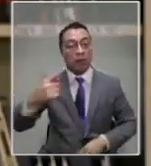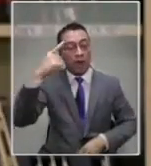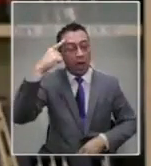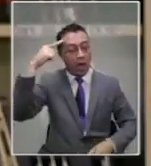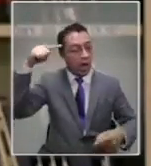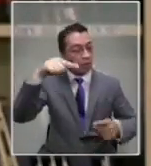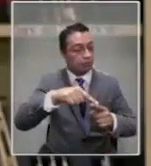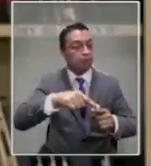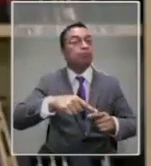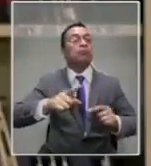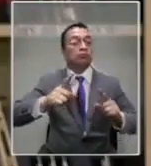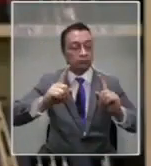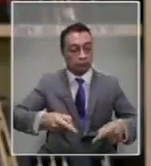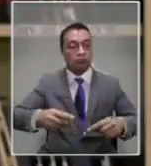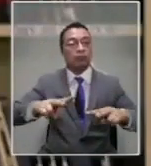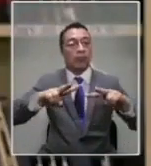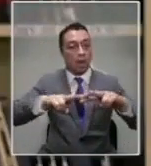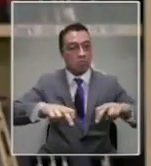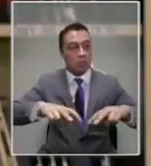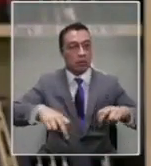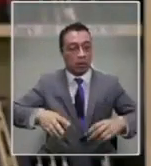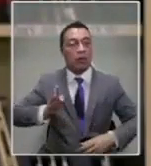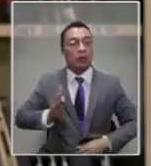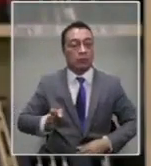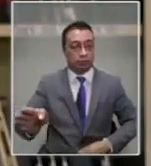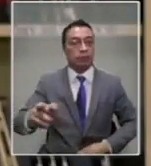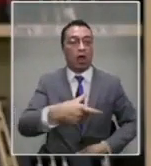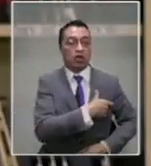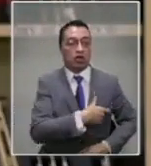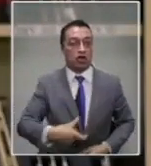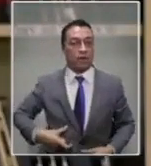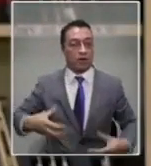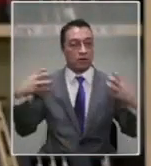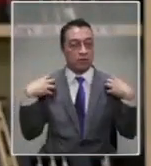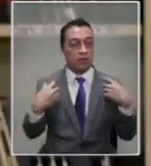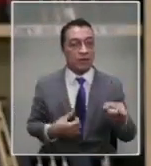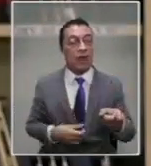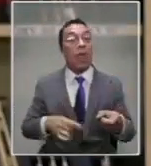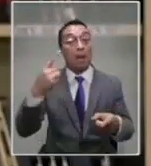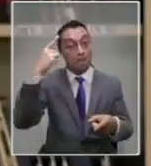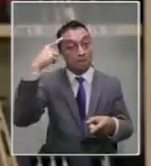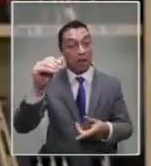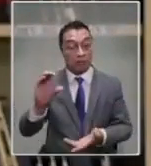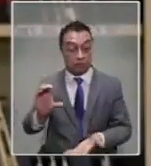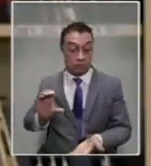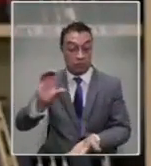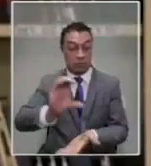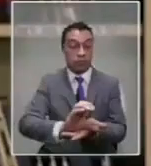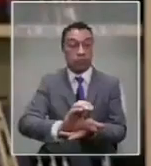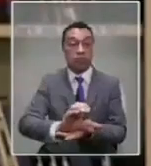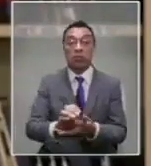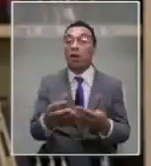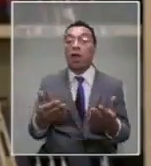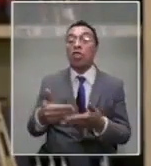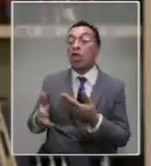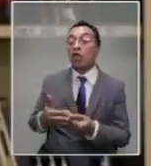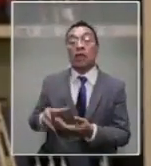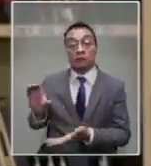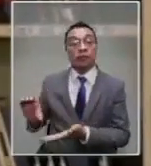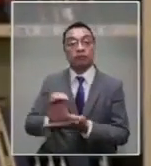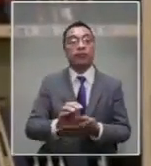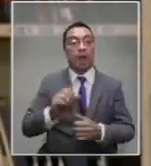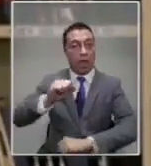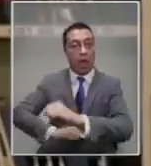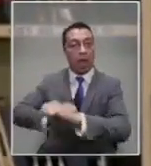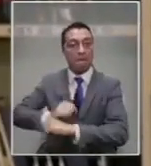una política de investigación que llevó adelante el gobierno, pero los recursos básicamente provenían